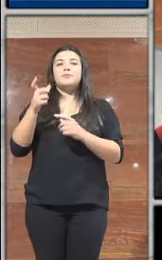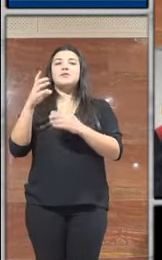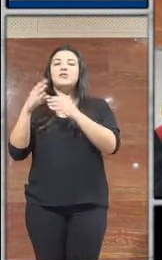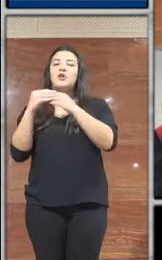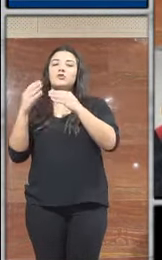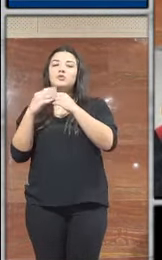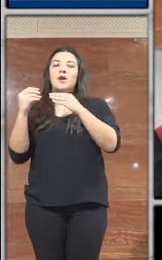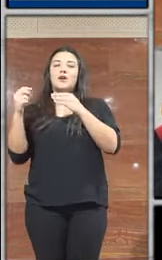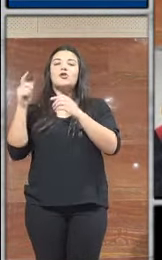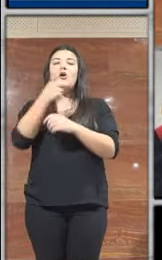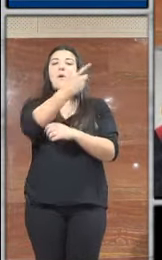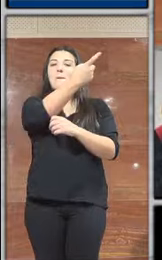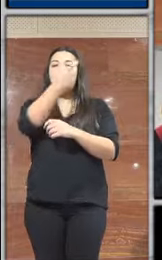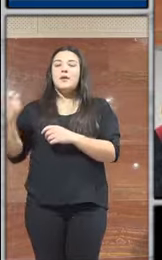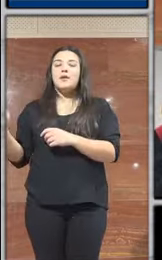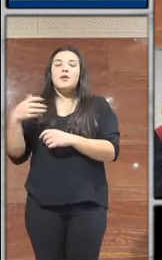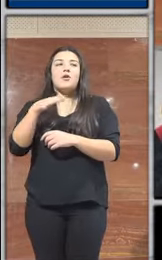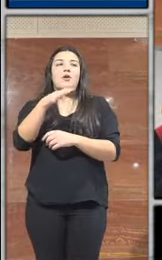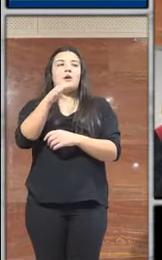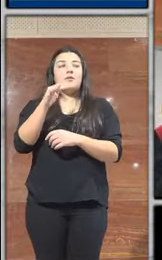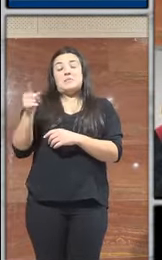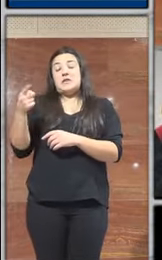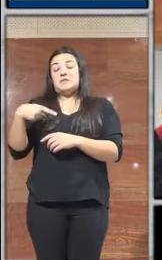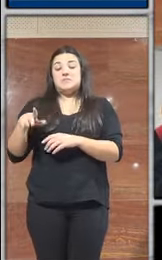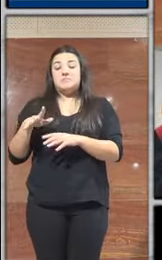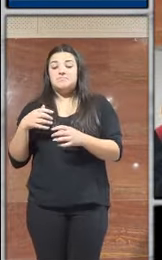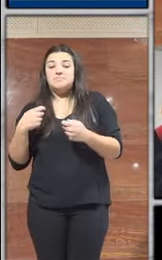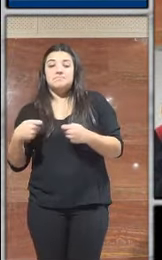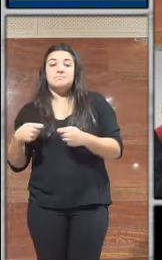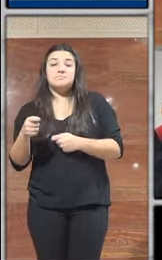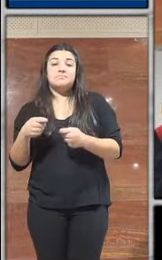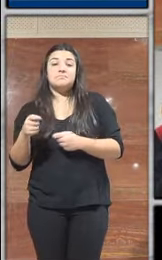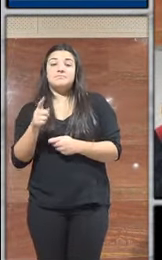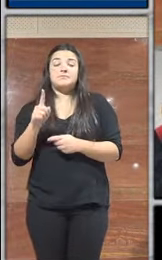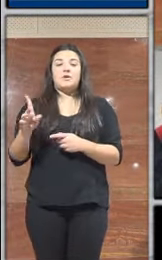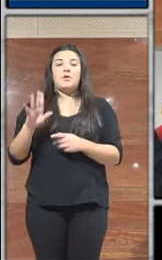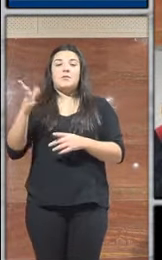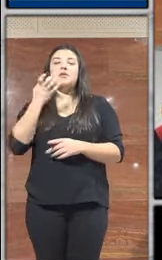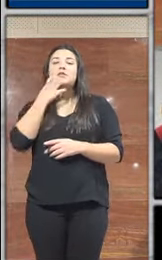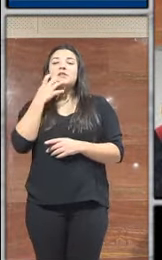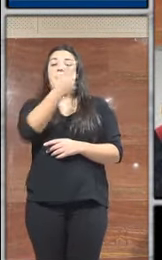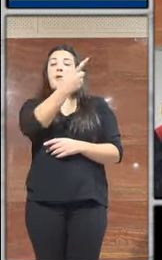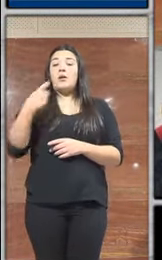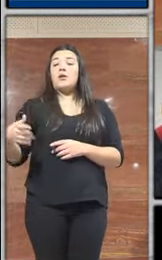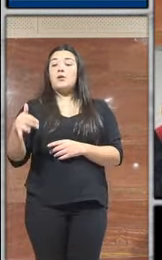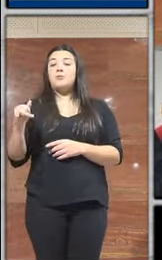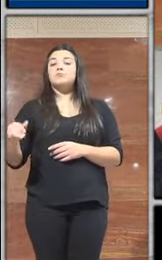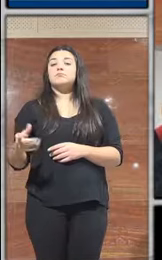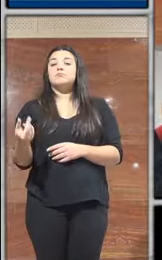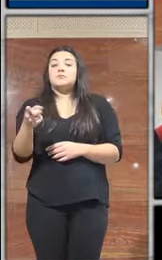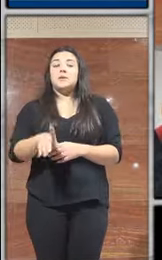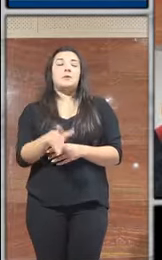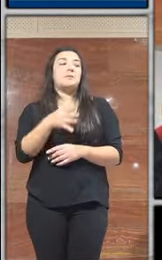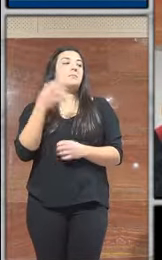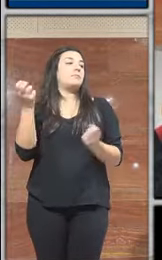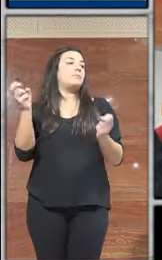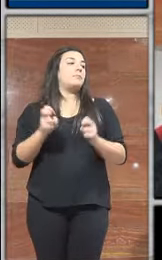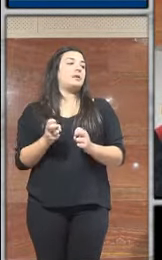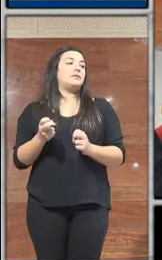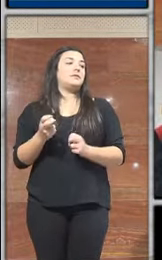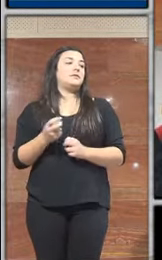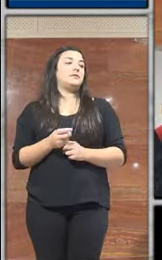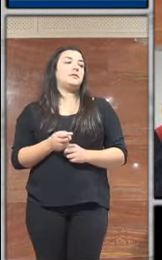barrido no solo que manejen el joystick que tuvieran barrido pues también pudieran acceder a esta silla. Entonces, era un